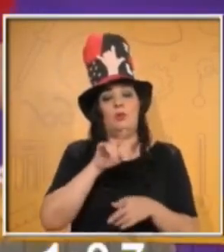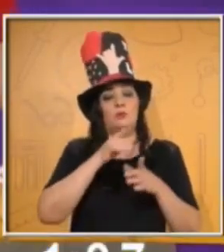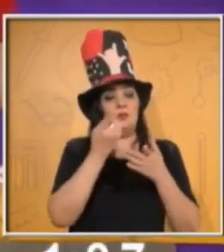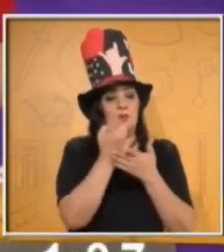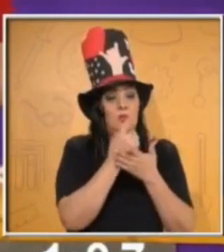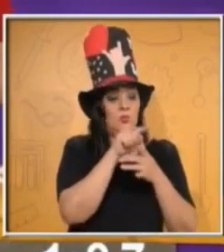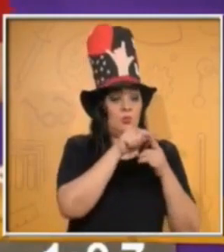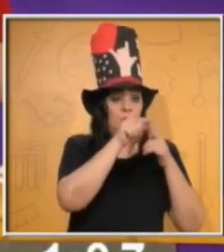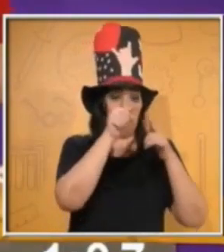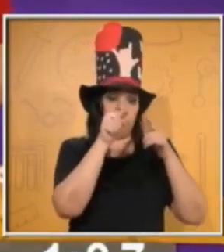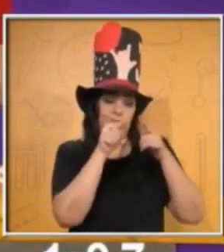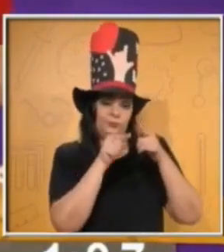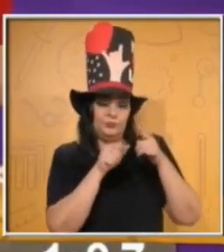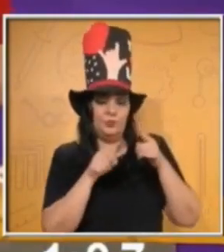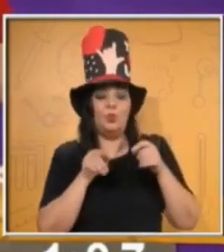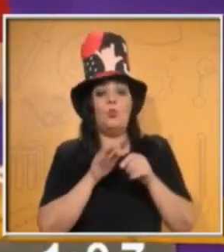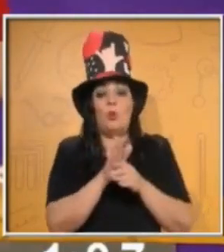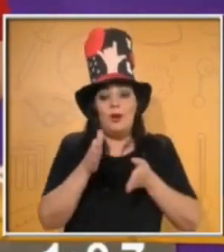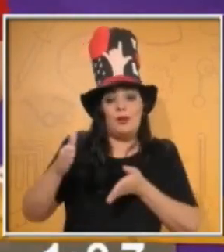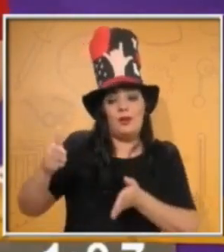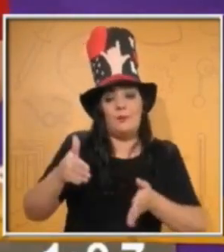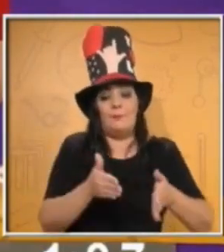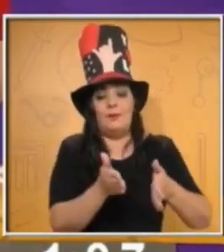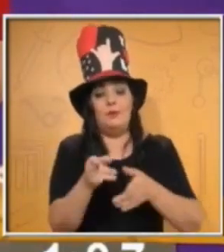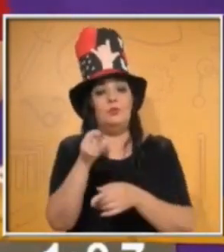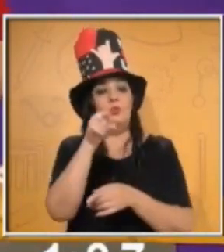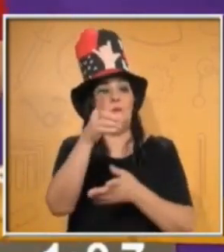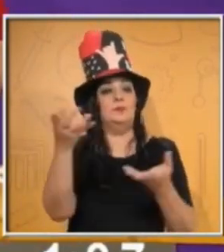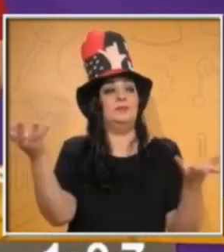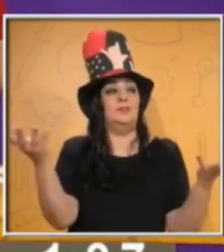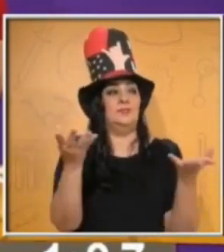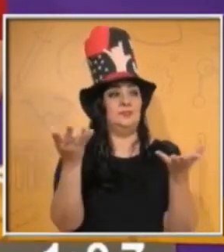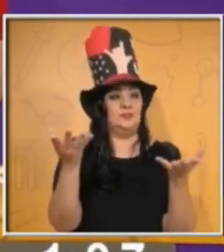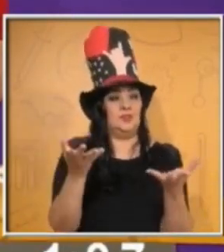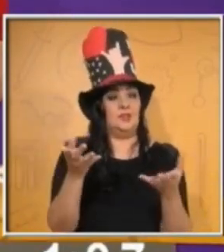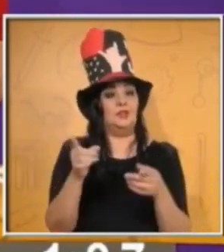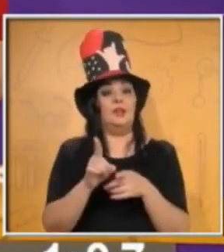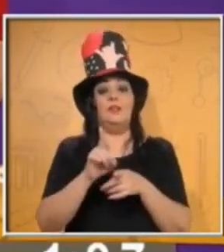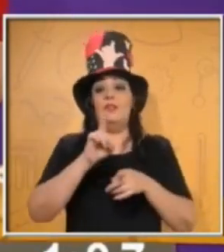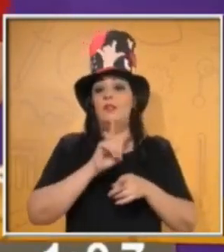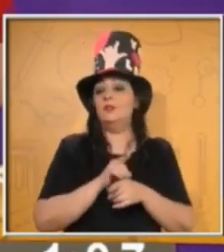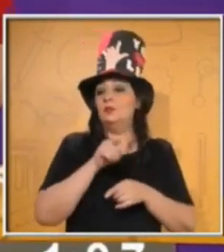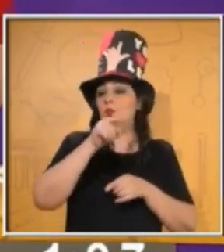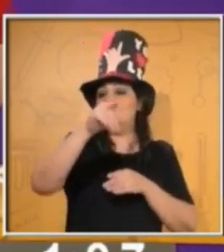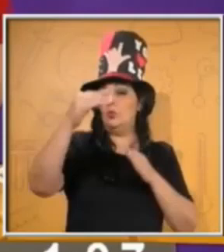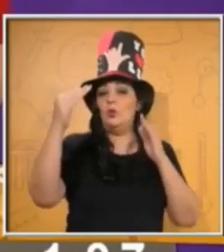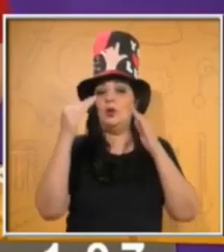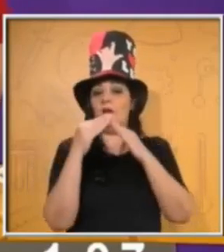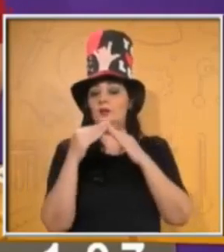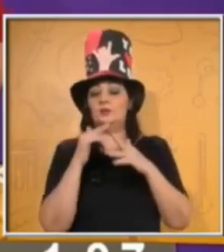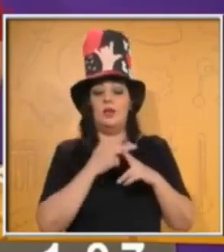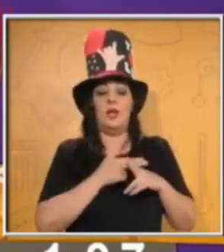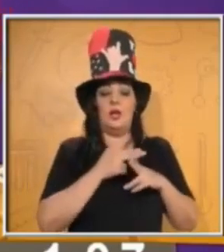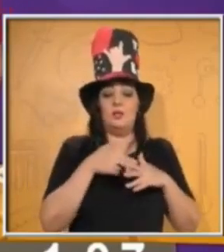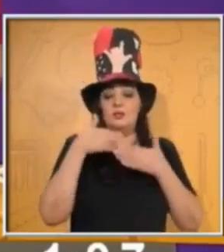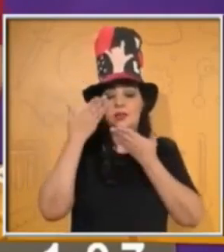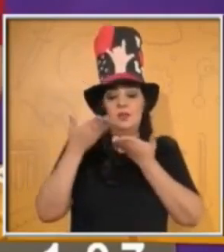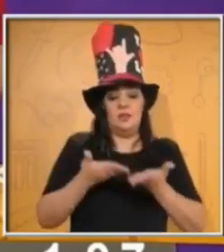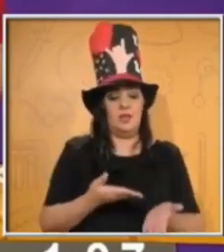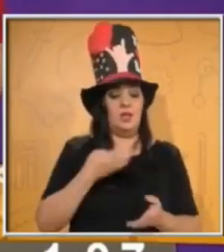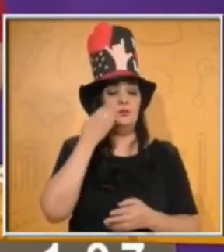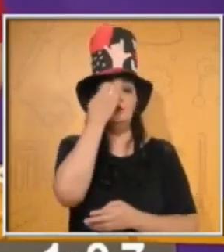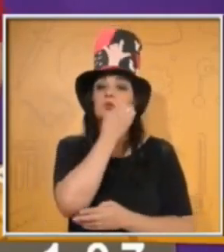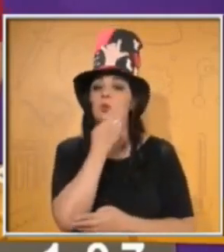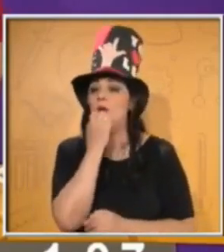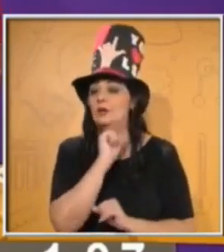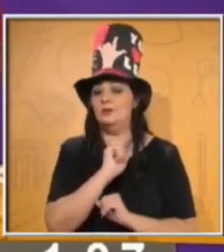tracen la trayectoria o el camino que van a hacer desde su casa hasta la escuela. Y una vez que